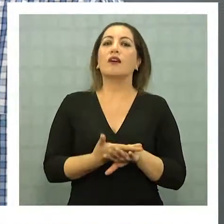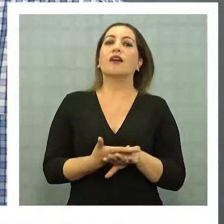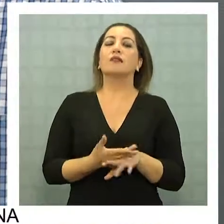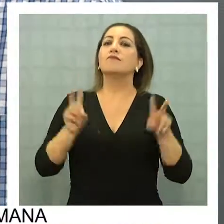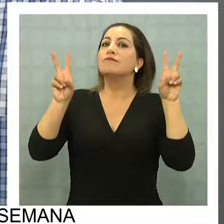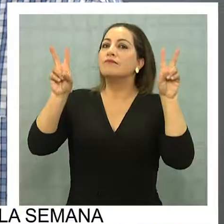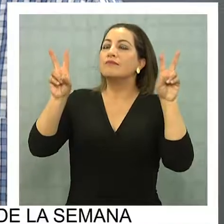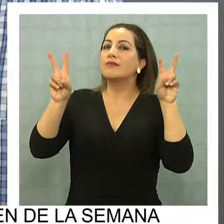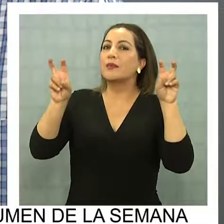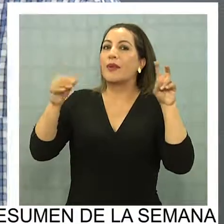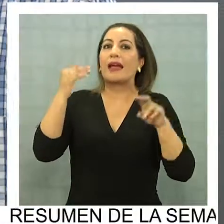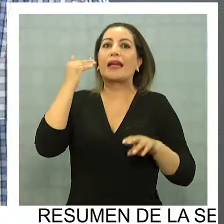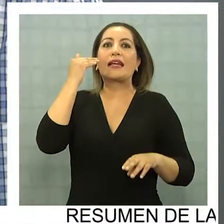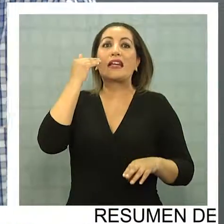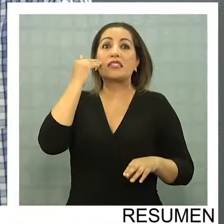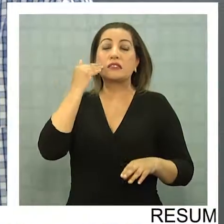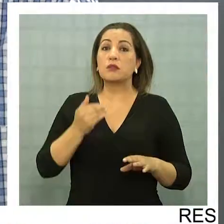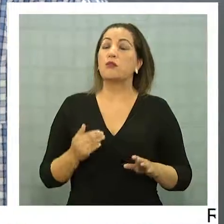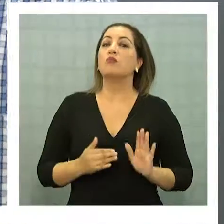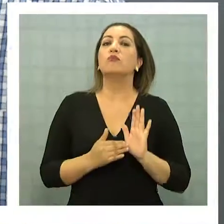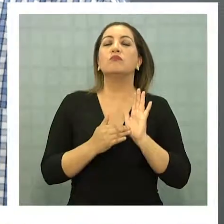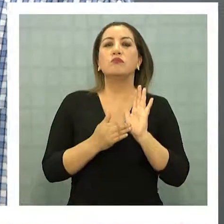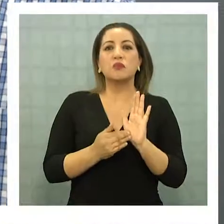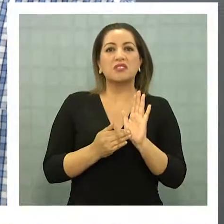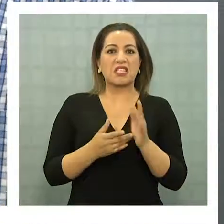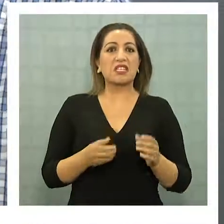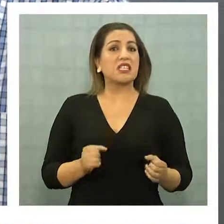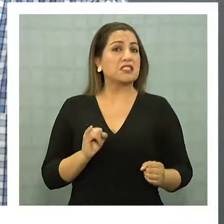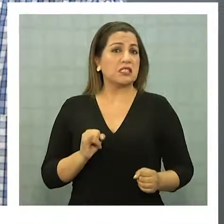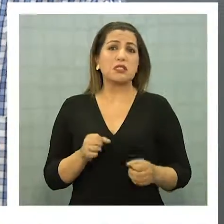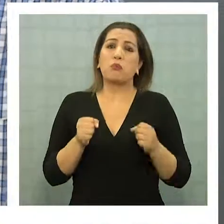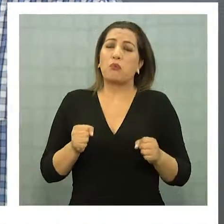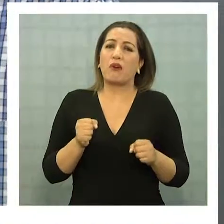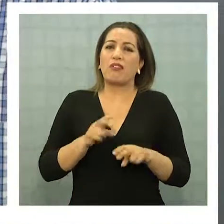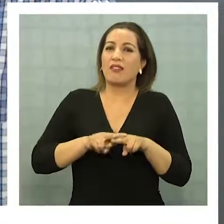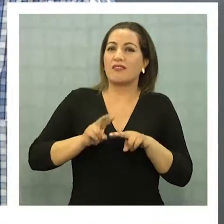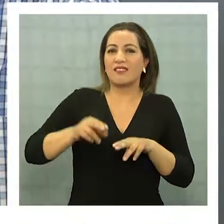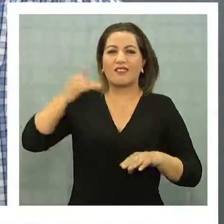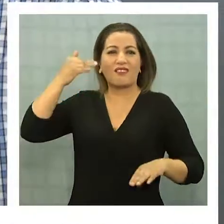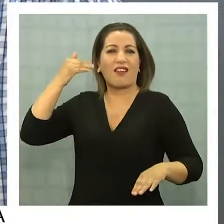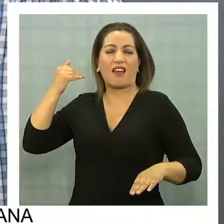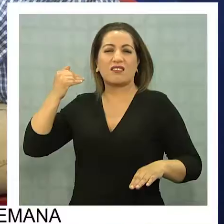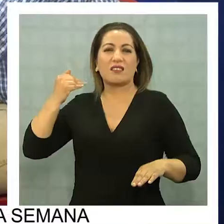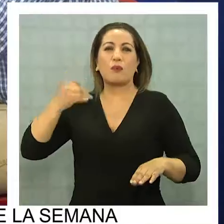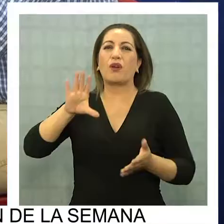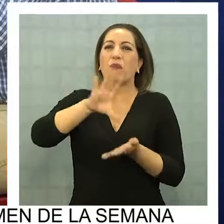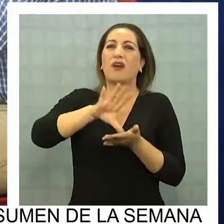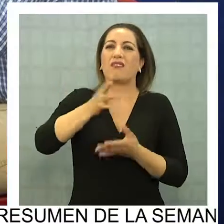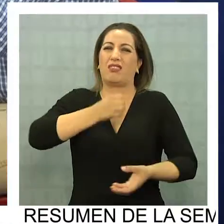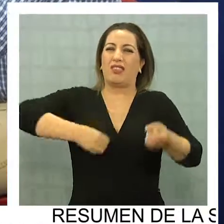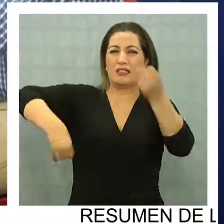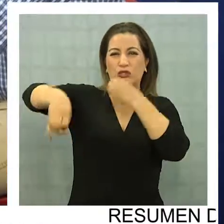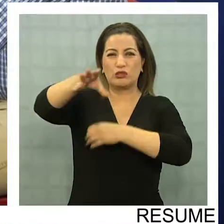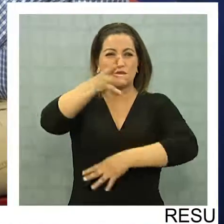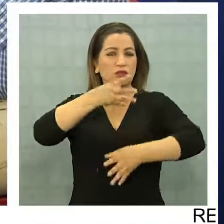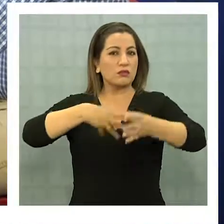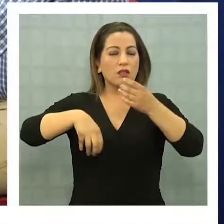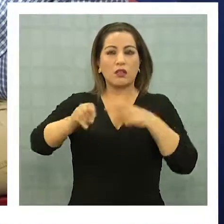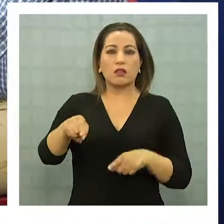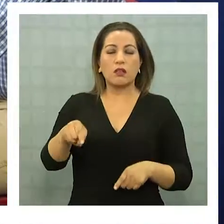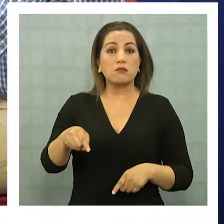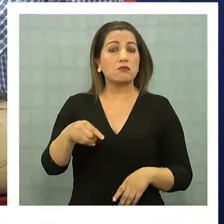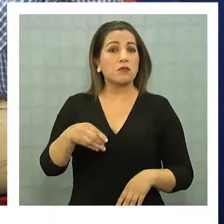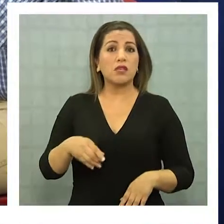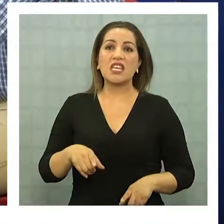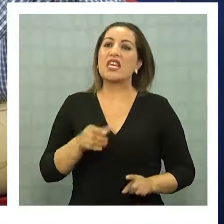produjo, entre comillas, casi se justificaría, digamos, por este desorden que había en el país, en fin, y